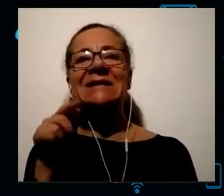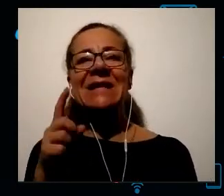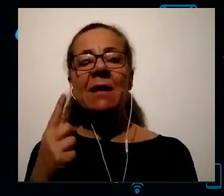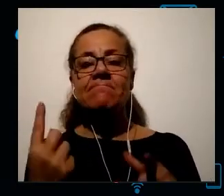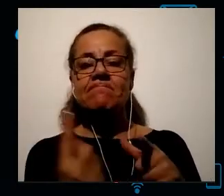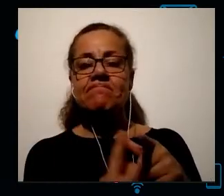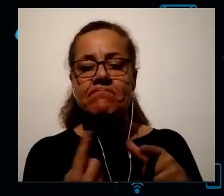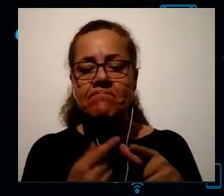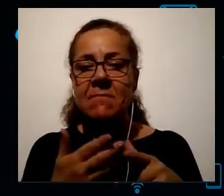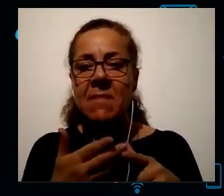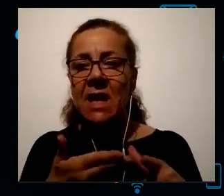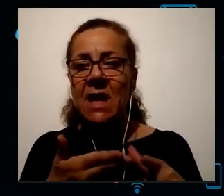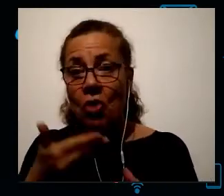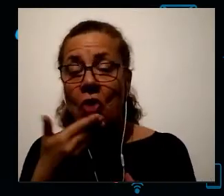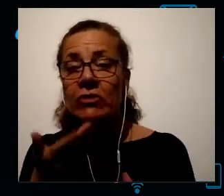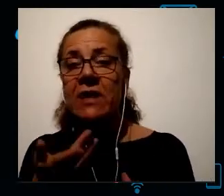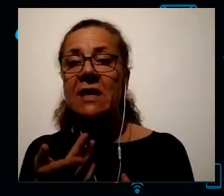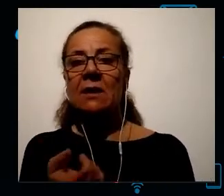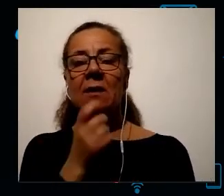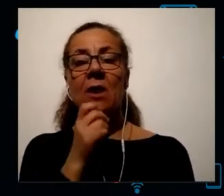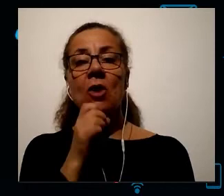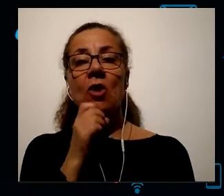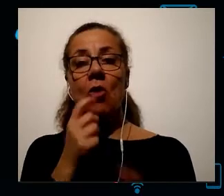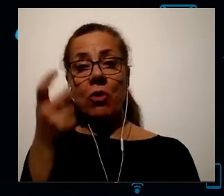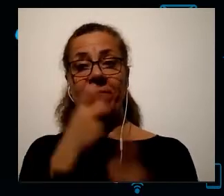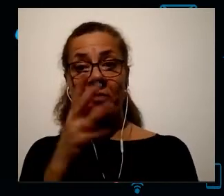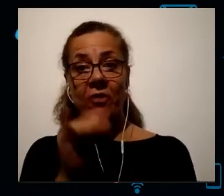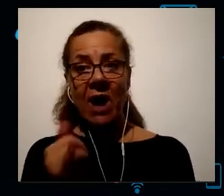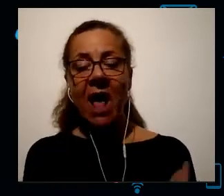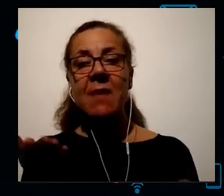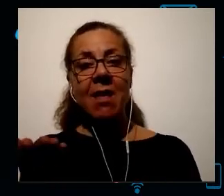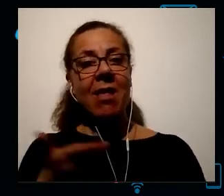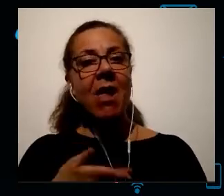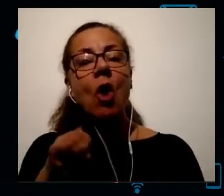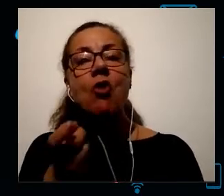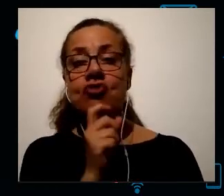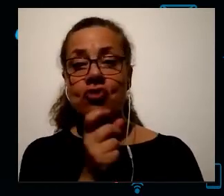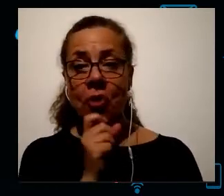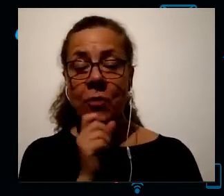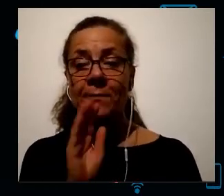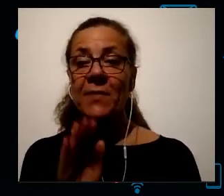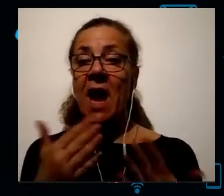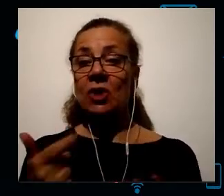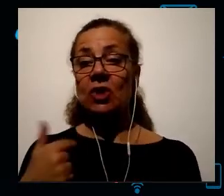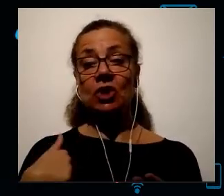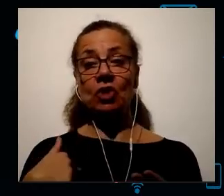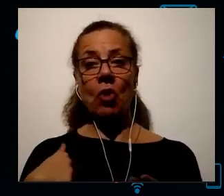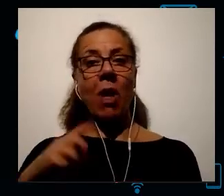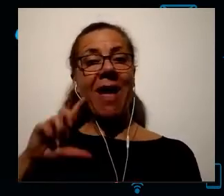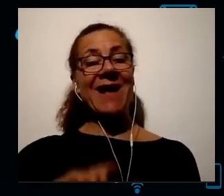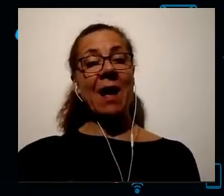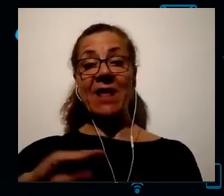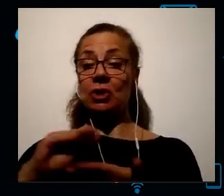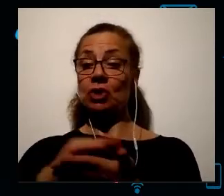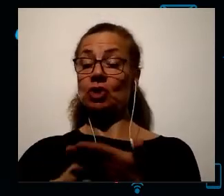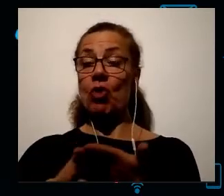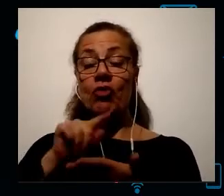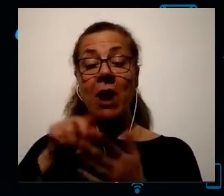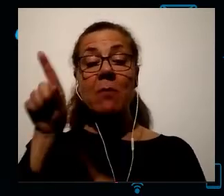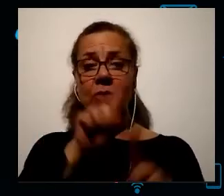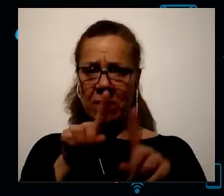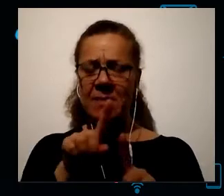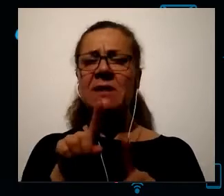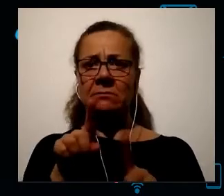marca tal me puedo encontrar con muchísima información que me puede ayudar y por lo tanto tengo la capacidad de resolver problemas desde esta índole